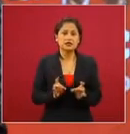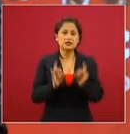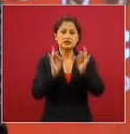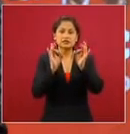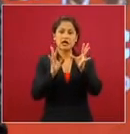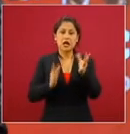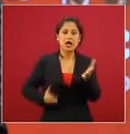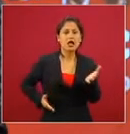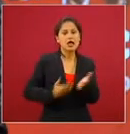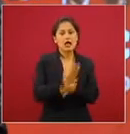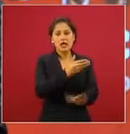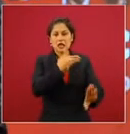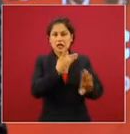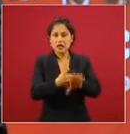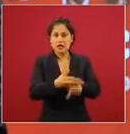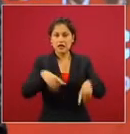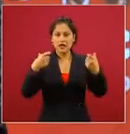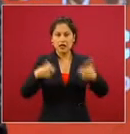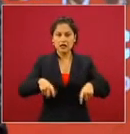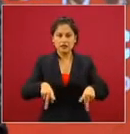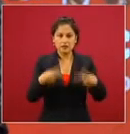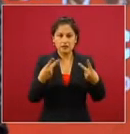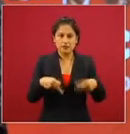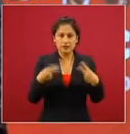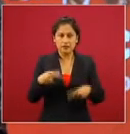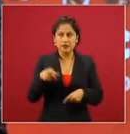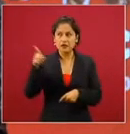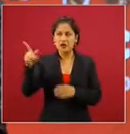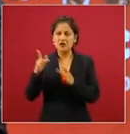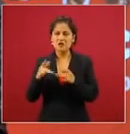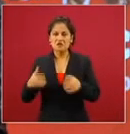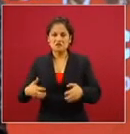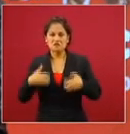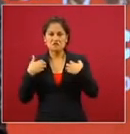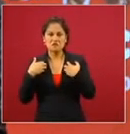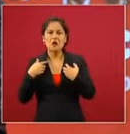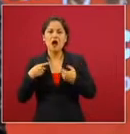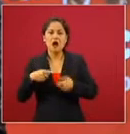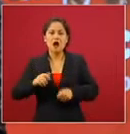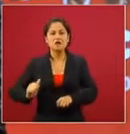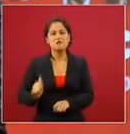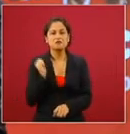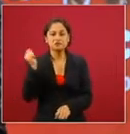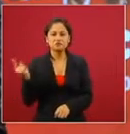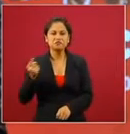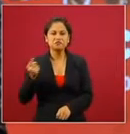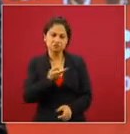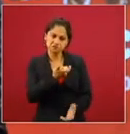y esa deuda quería que la pagara México y con ese pretexto nos invadieron